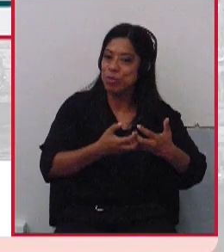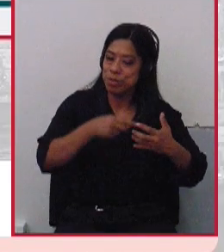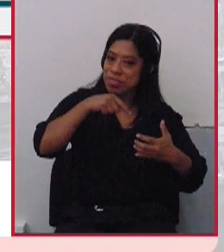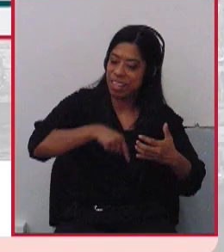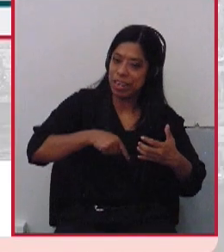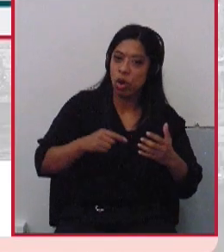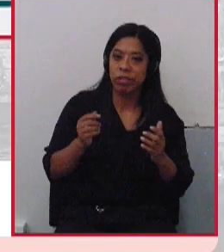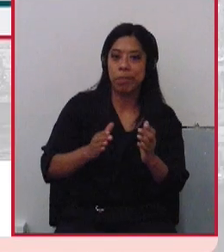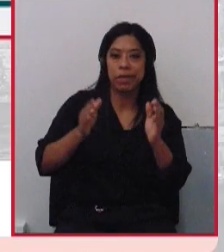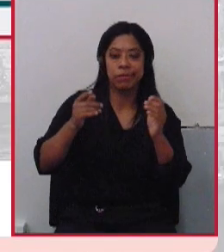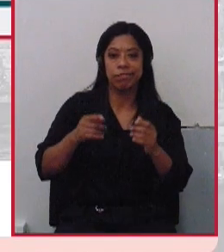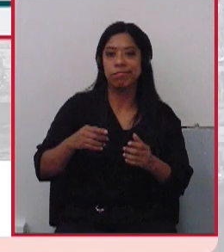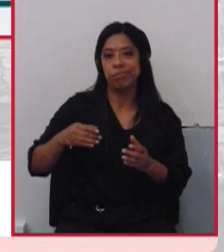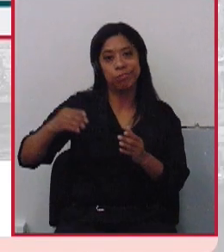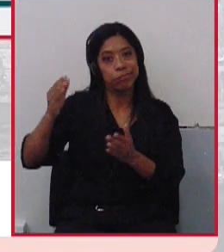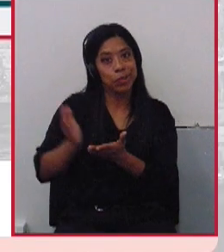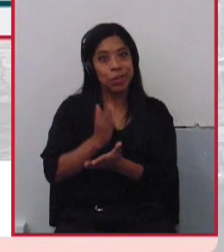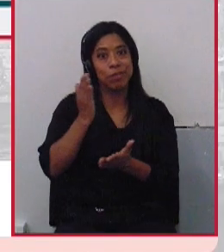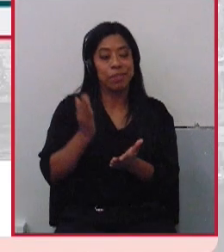también cuellos de botella sí hemos tenido,